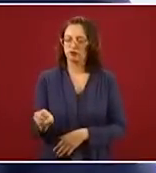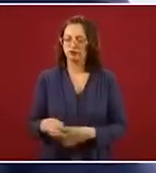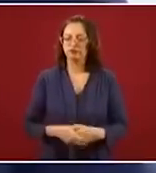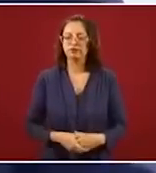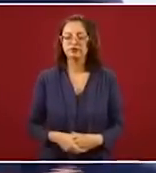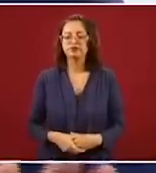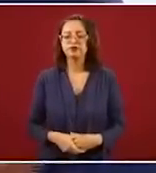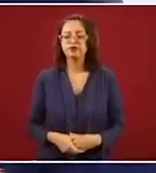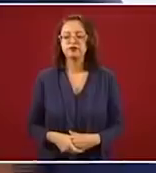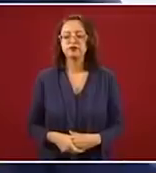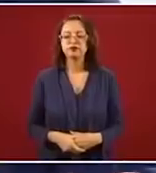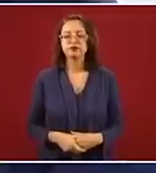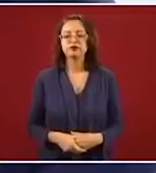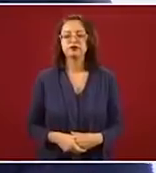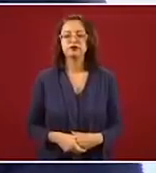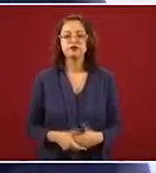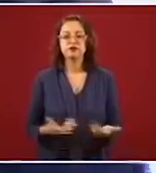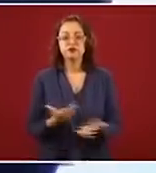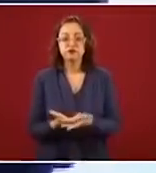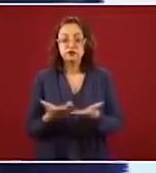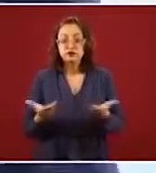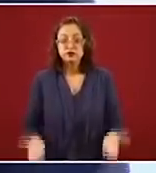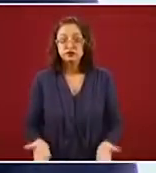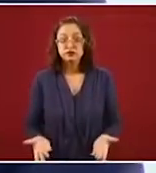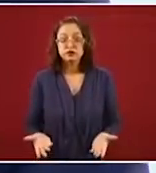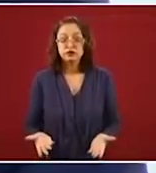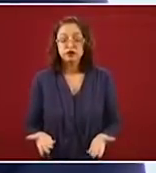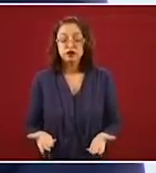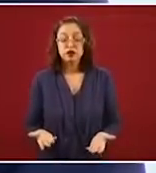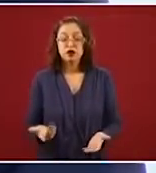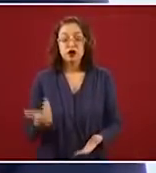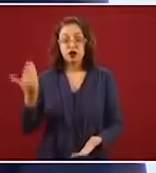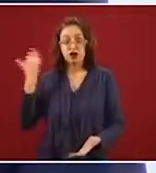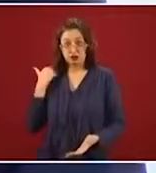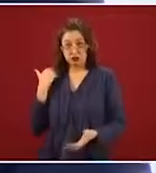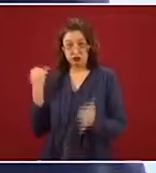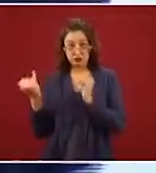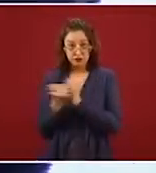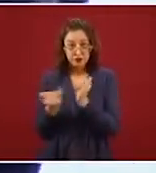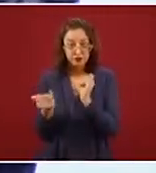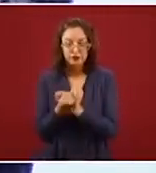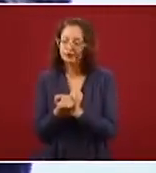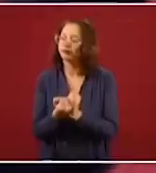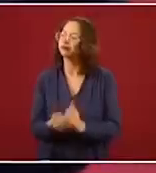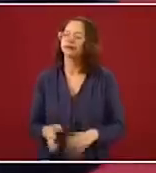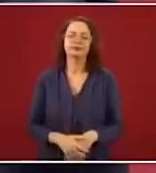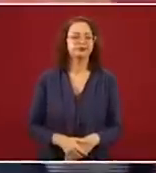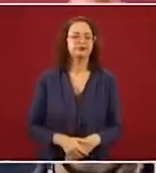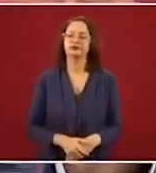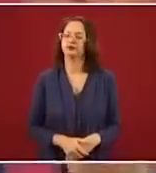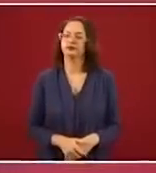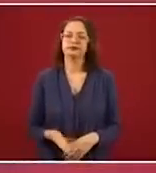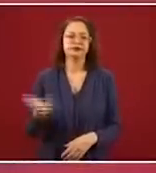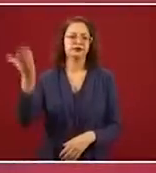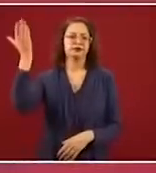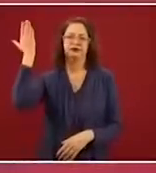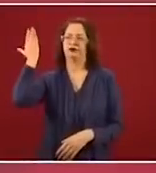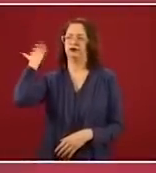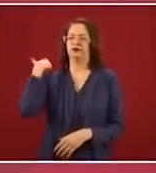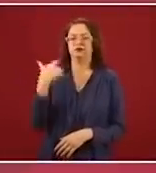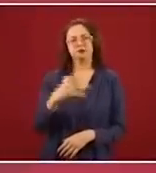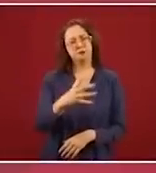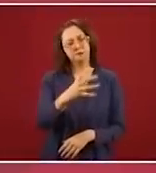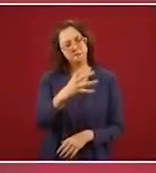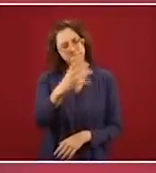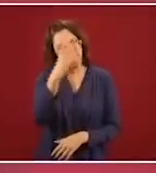Ya no es el tiempo de antes. Era una vergüenza. Grandes empresas, grandes bancos